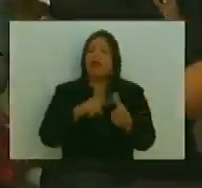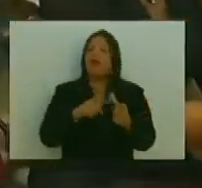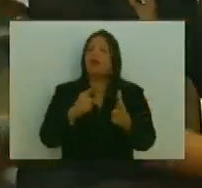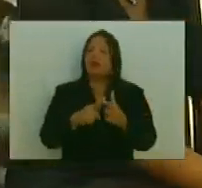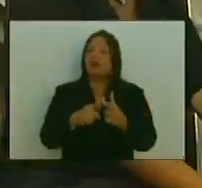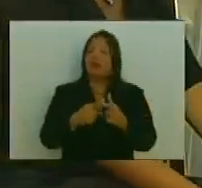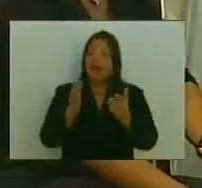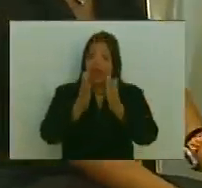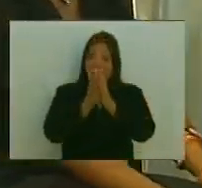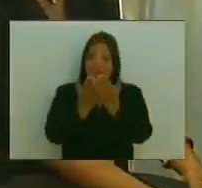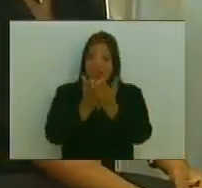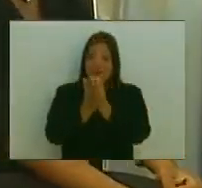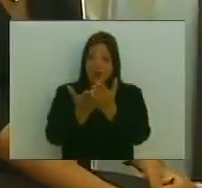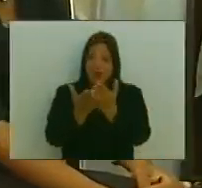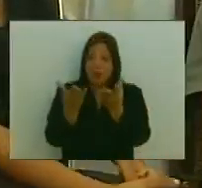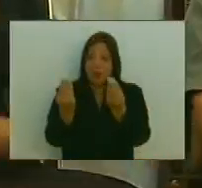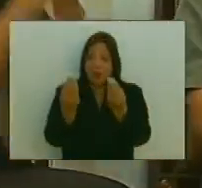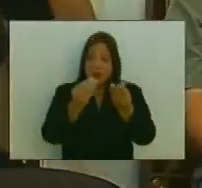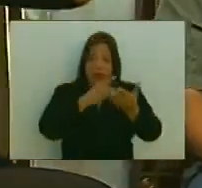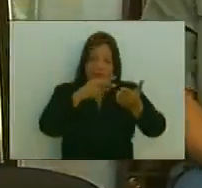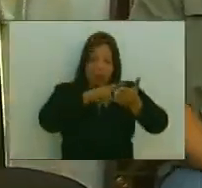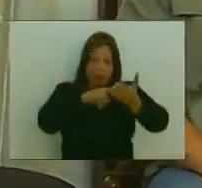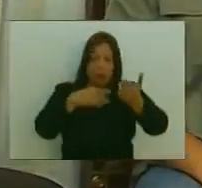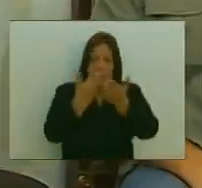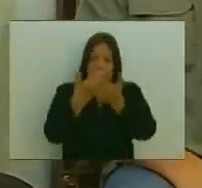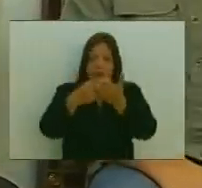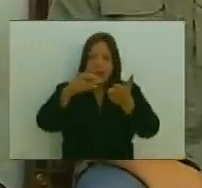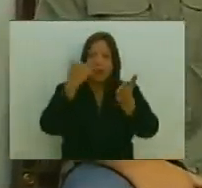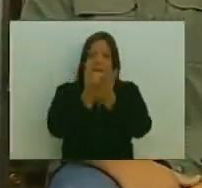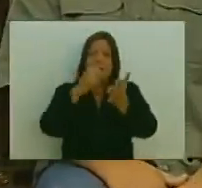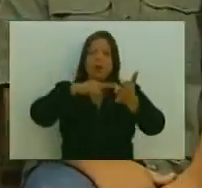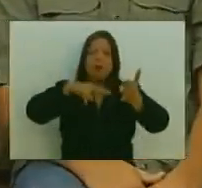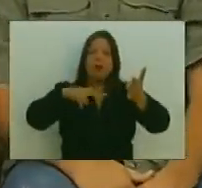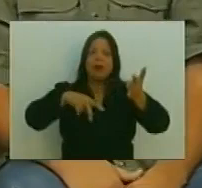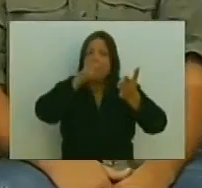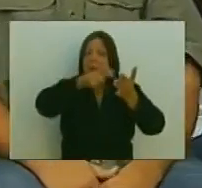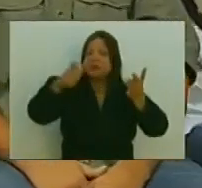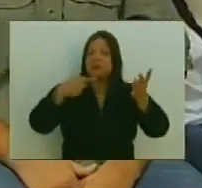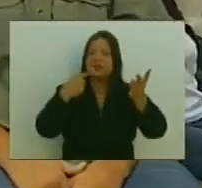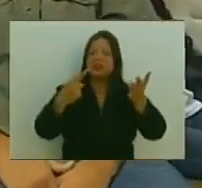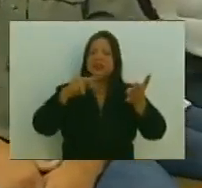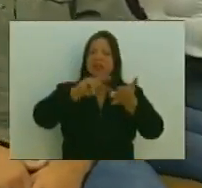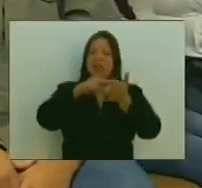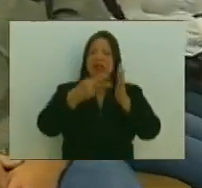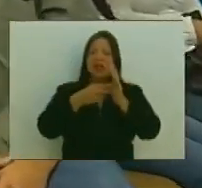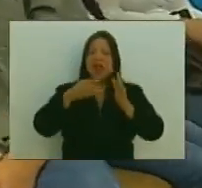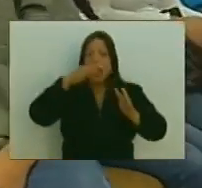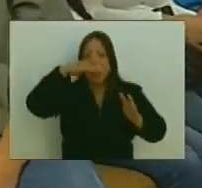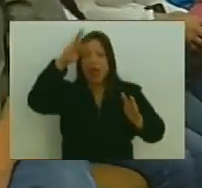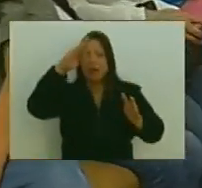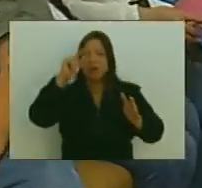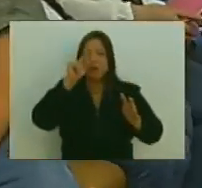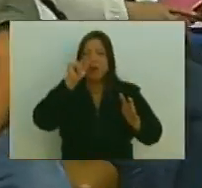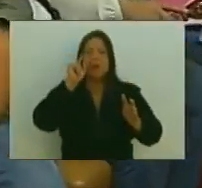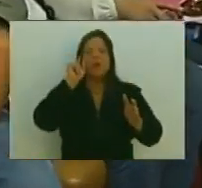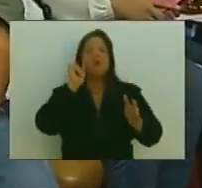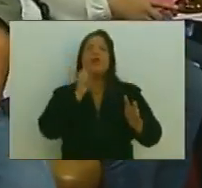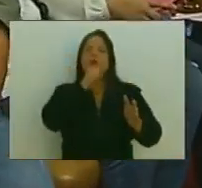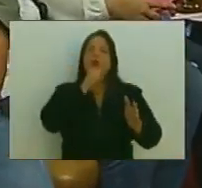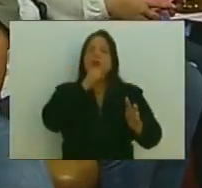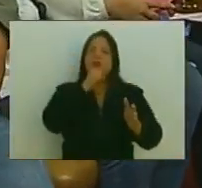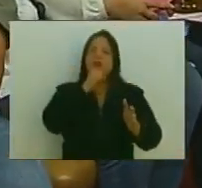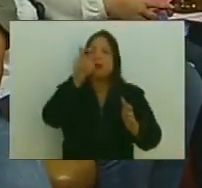los libros de la época, muchos de los cuales pueden revisar, se referían a nosotros y nosotras y a las adultas y adultos mayores como